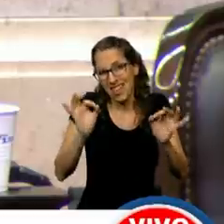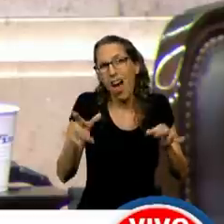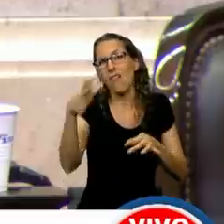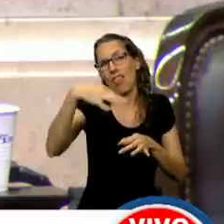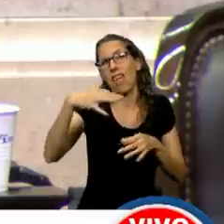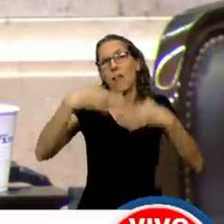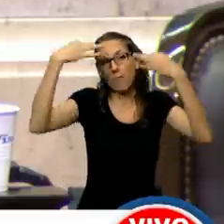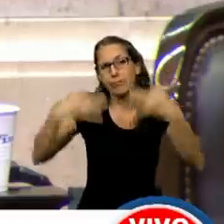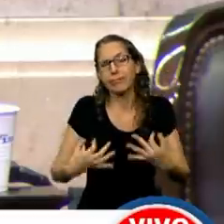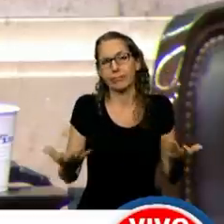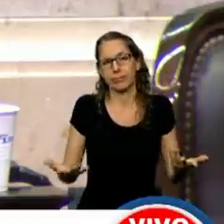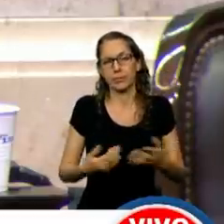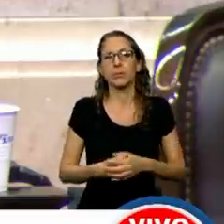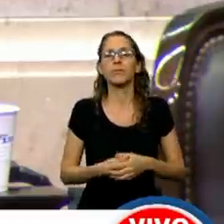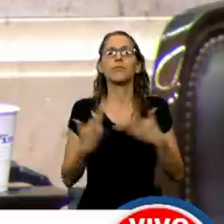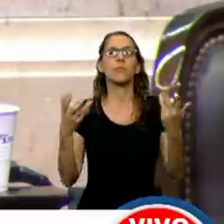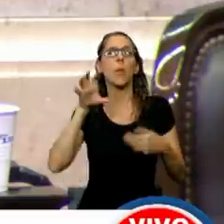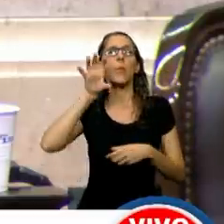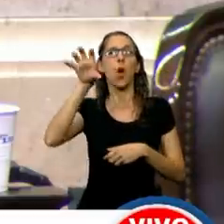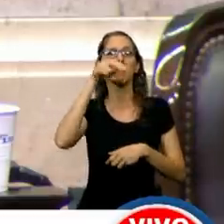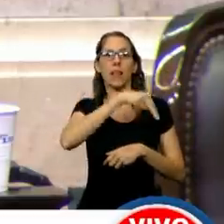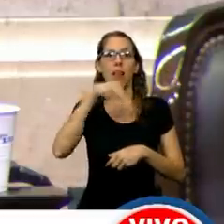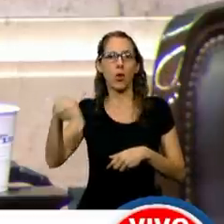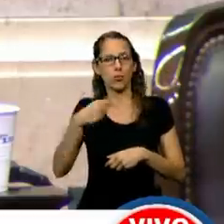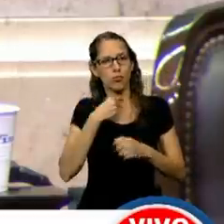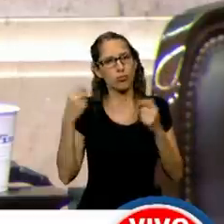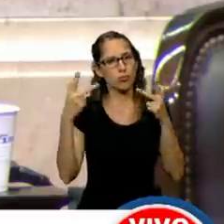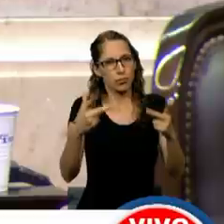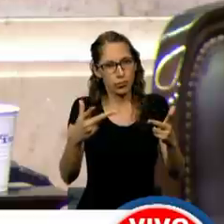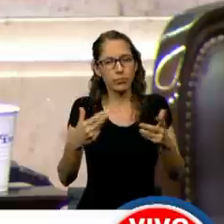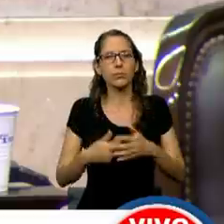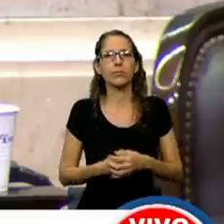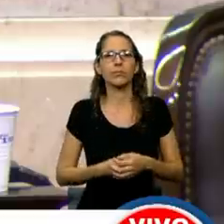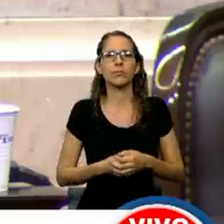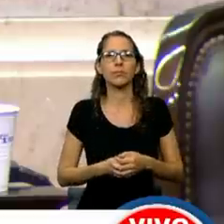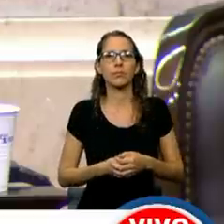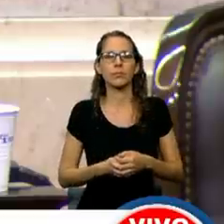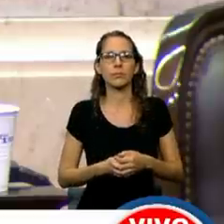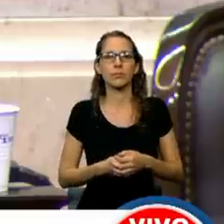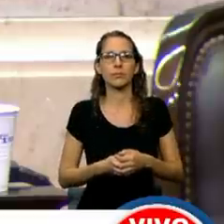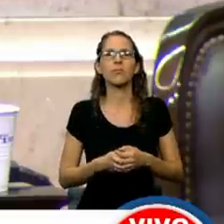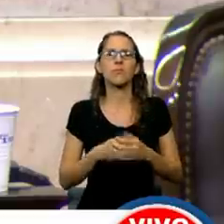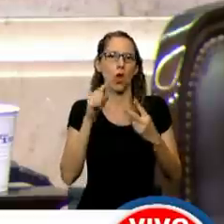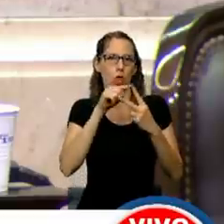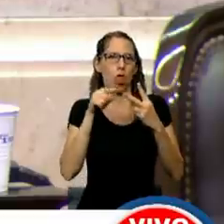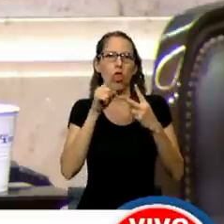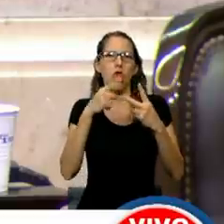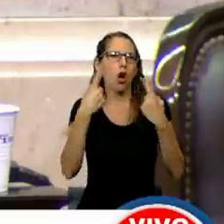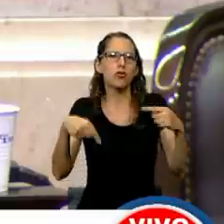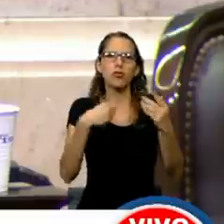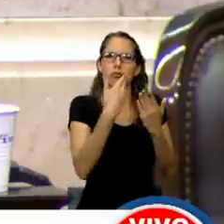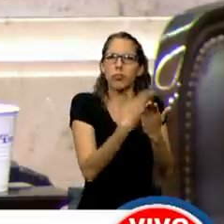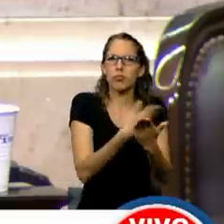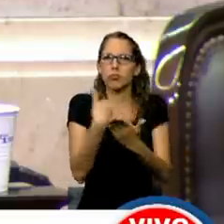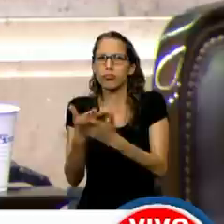actitud dentro de la provincia no quien quiero rescatar además dos obras que creo que son